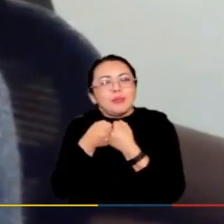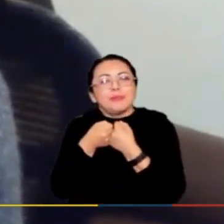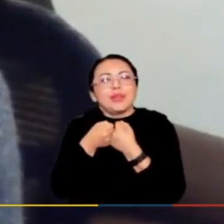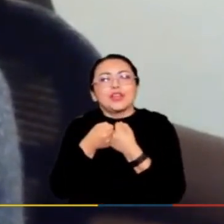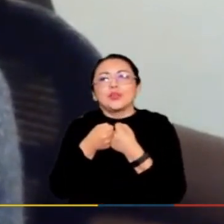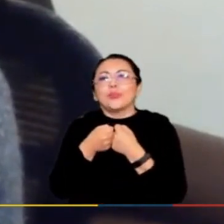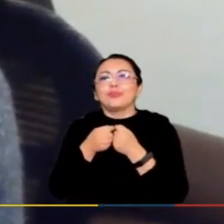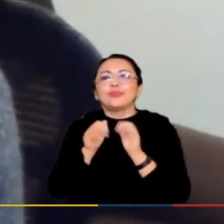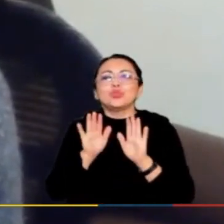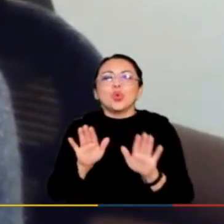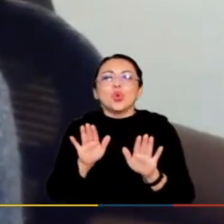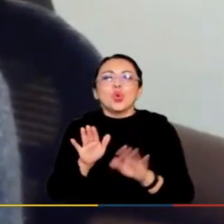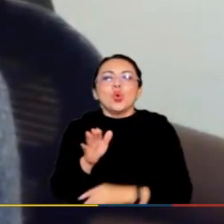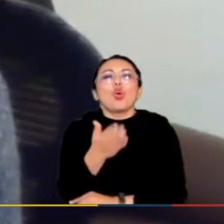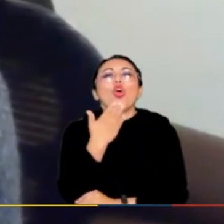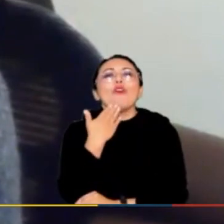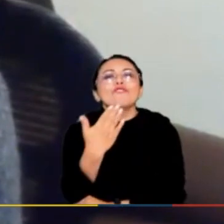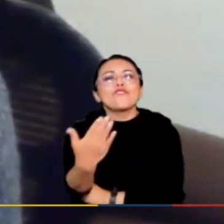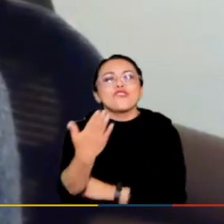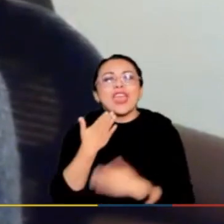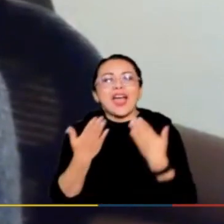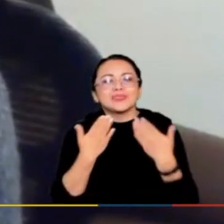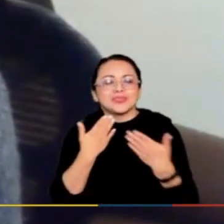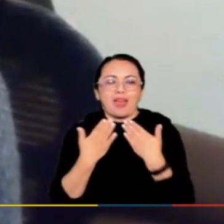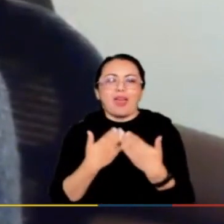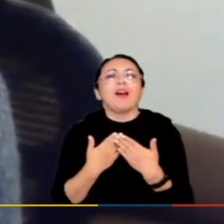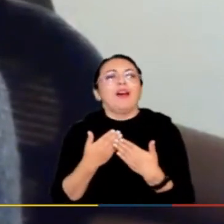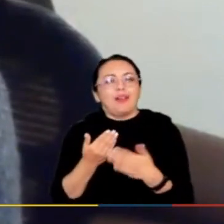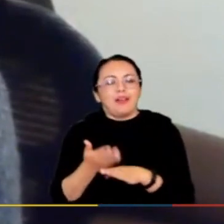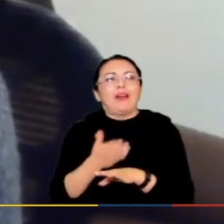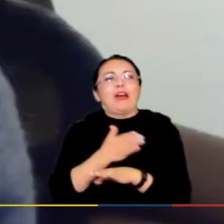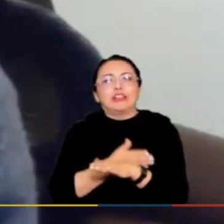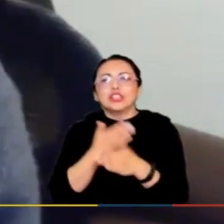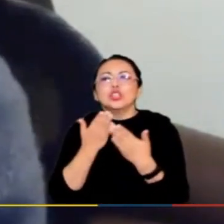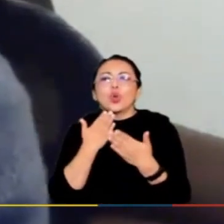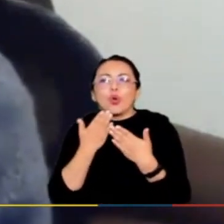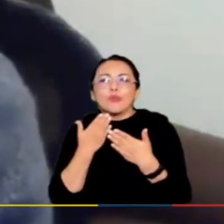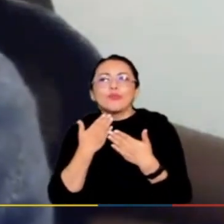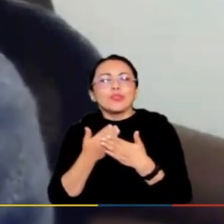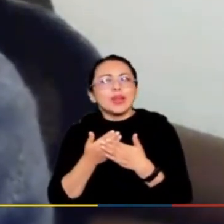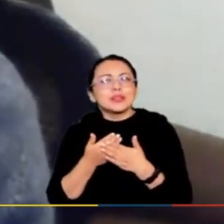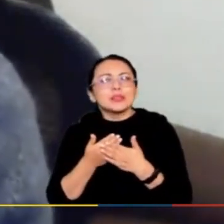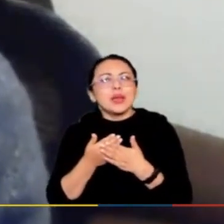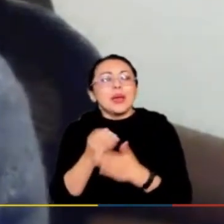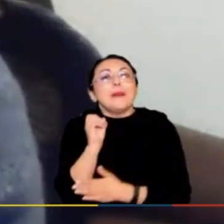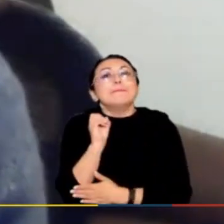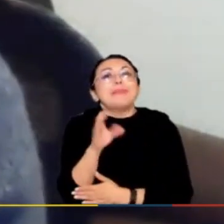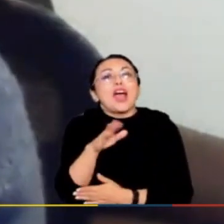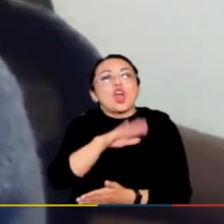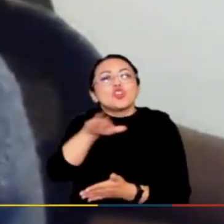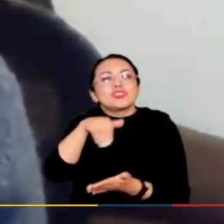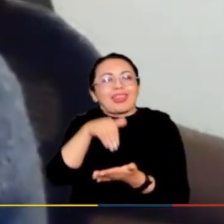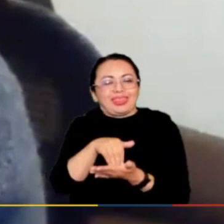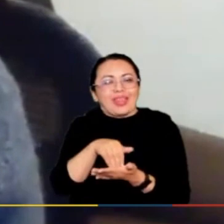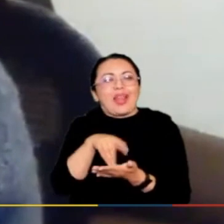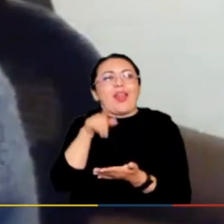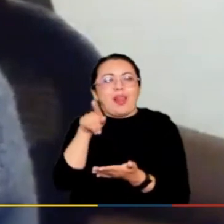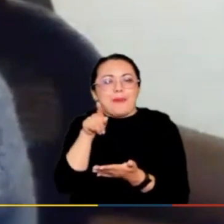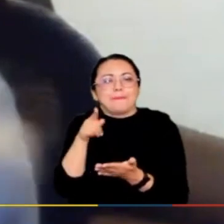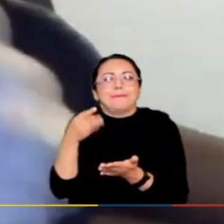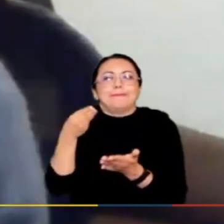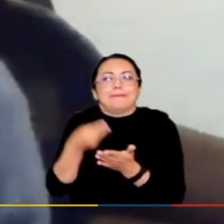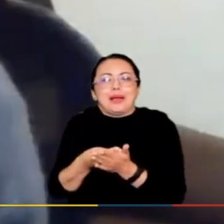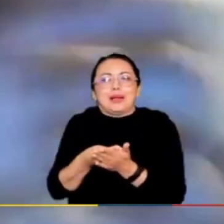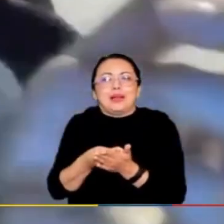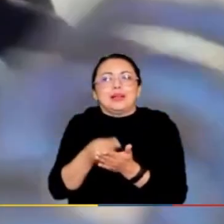respecto de la confianza que tenga un banco central frente al otro banco central, dado que el banco central pagador